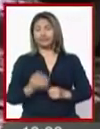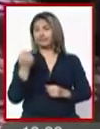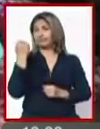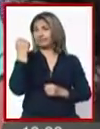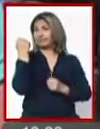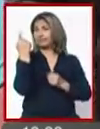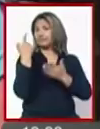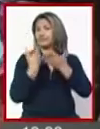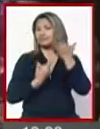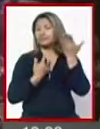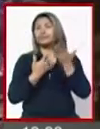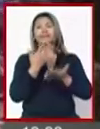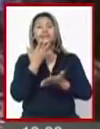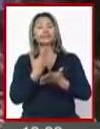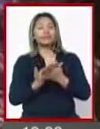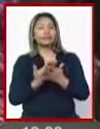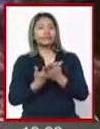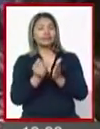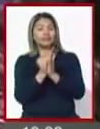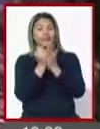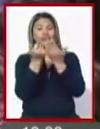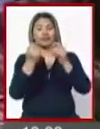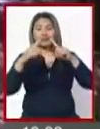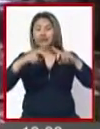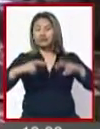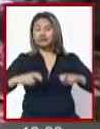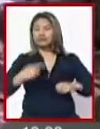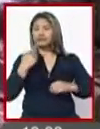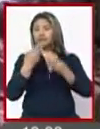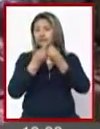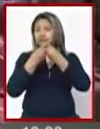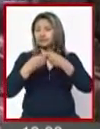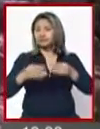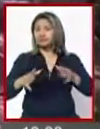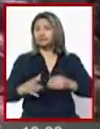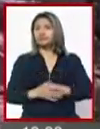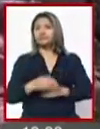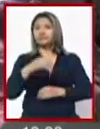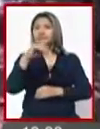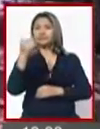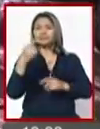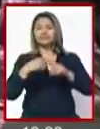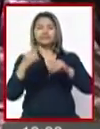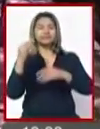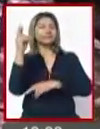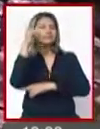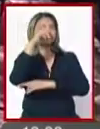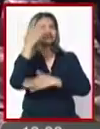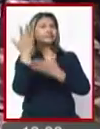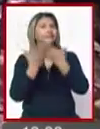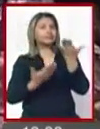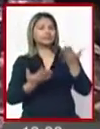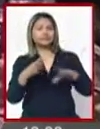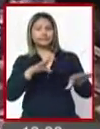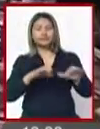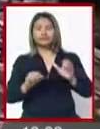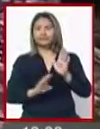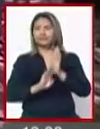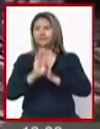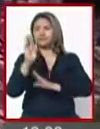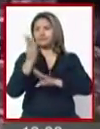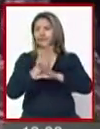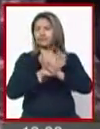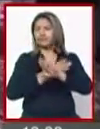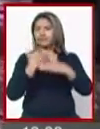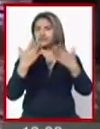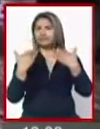la atención de que pruebas en el cuadernillo de investigación se hayan perdido y otra serie de irregularidades que se han venido dando a lo largo de este